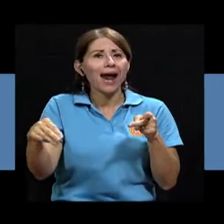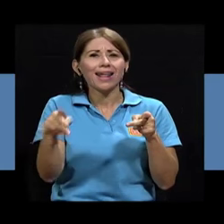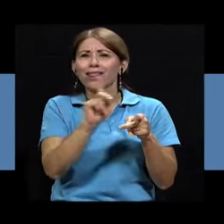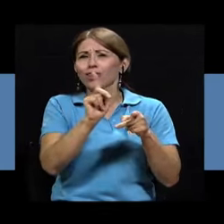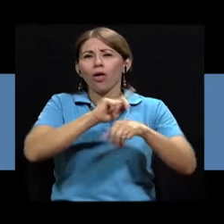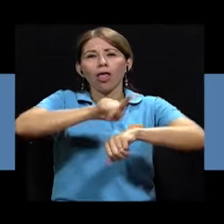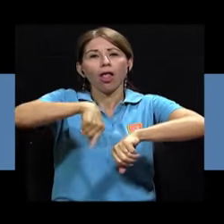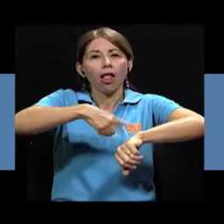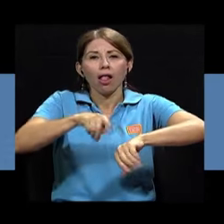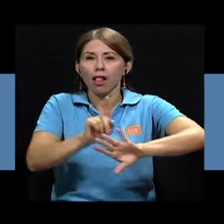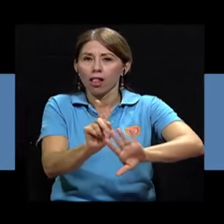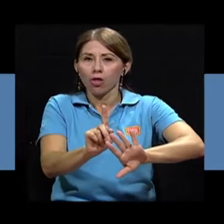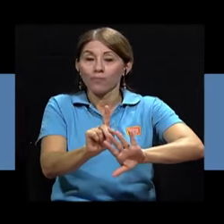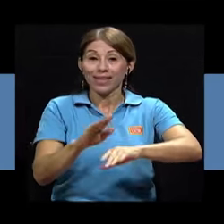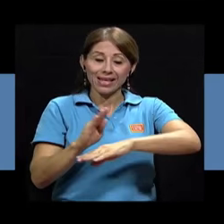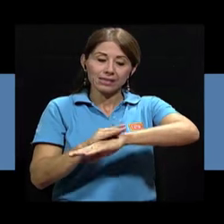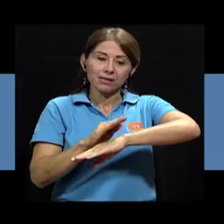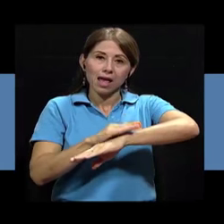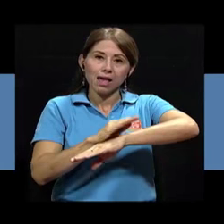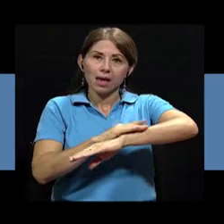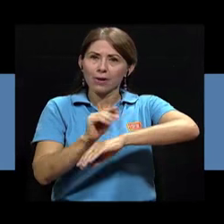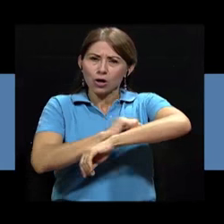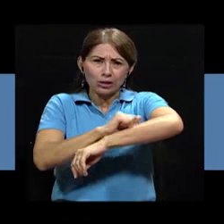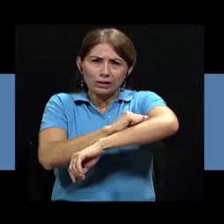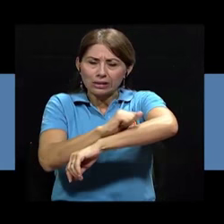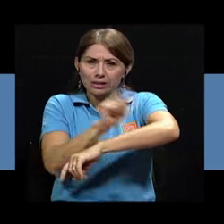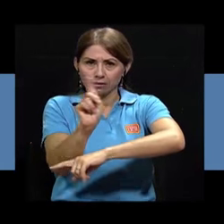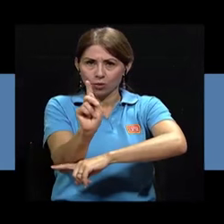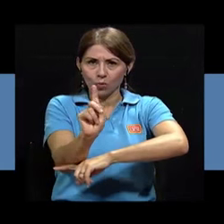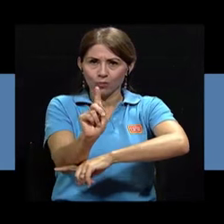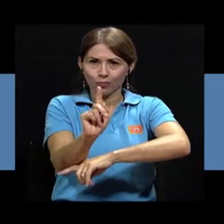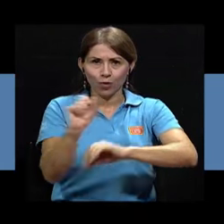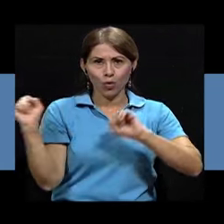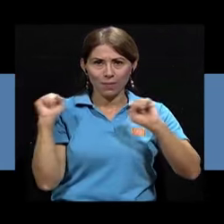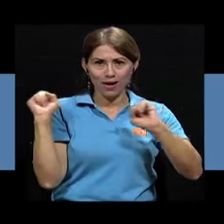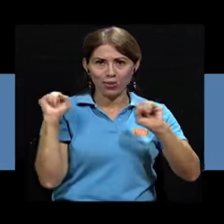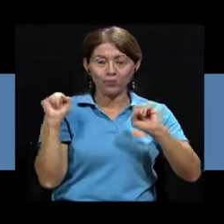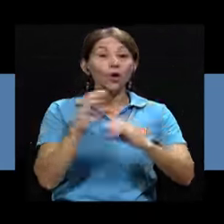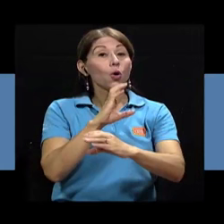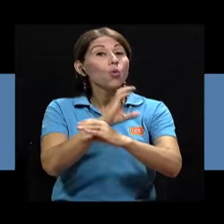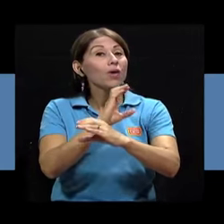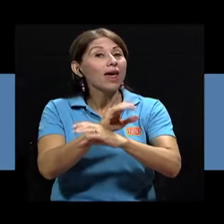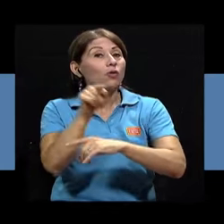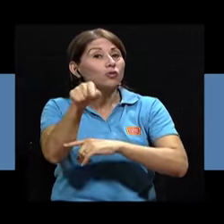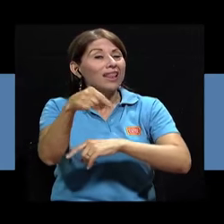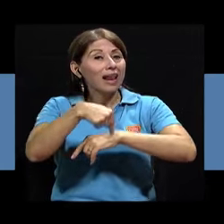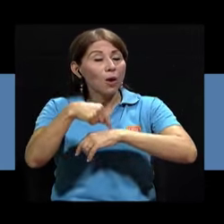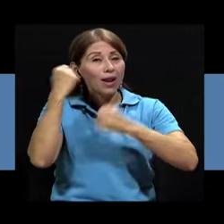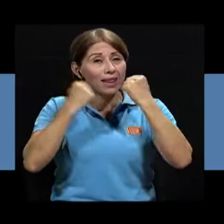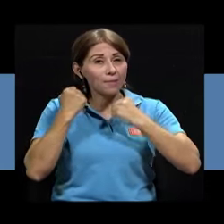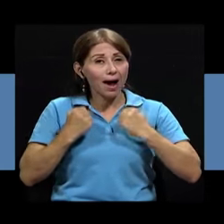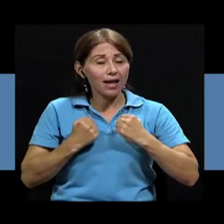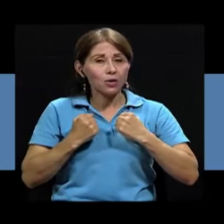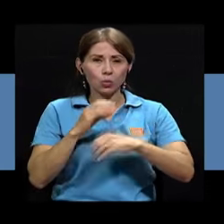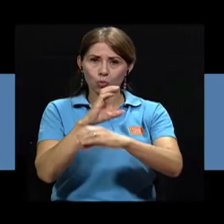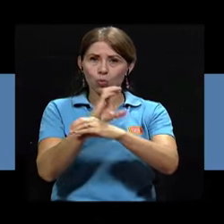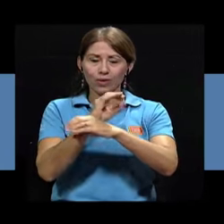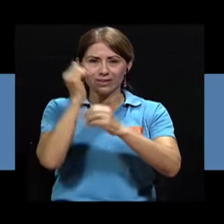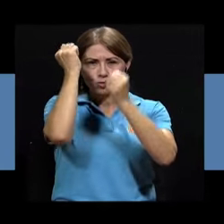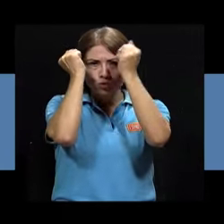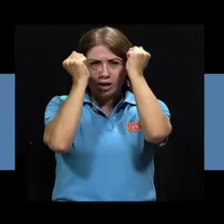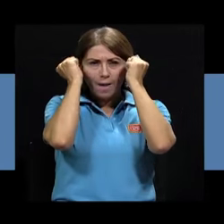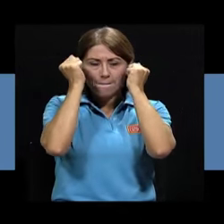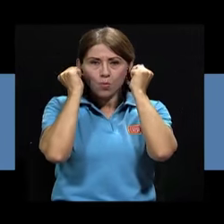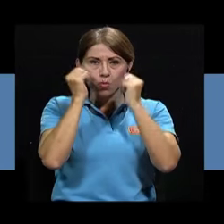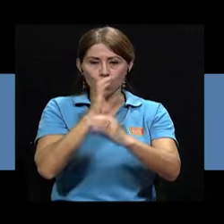Y seque la piel sin friccionarla. Cuidados a la hora del baño. Trate de usar el shampoo menos agresivo para la